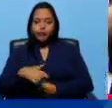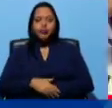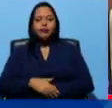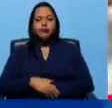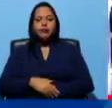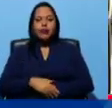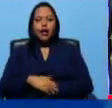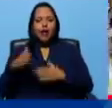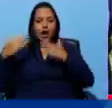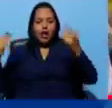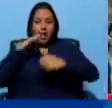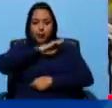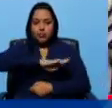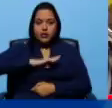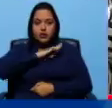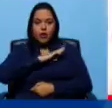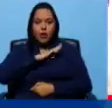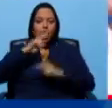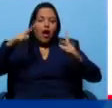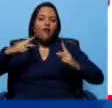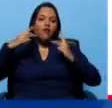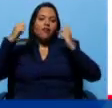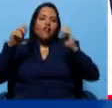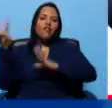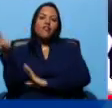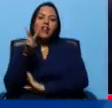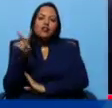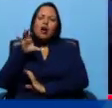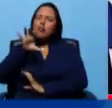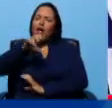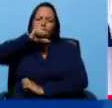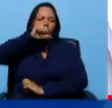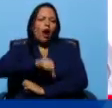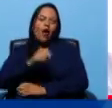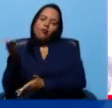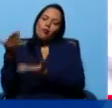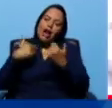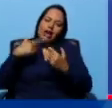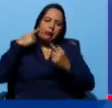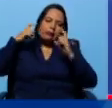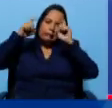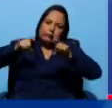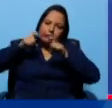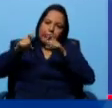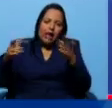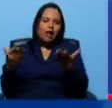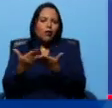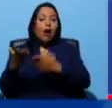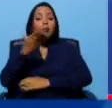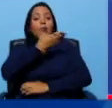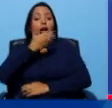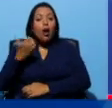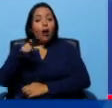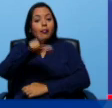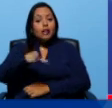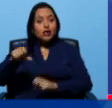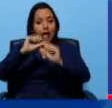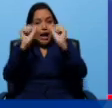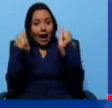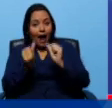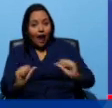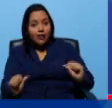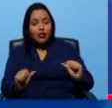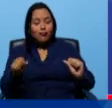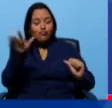con la gran misión Viva Venezuela, mi patria querida, vengan a dar clases los mejores artistas